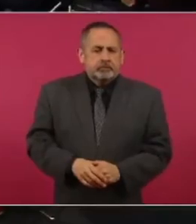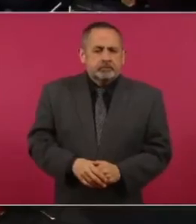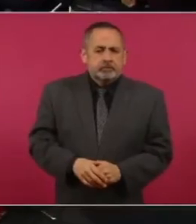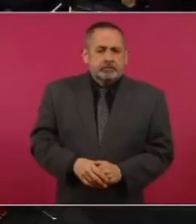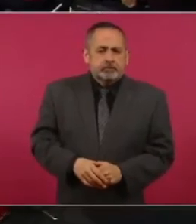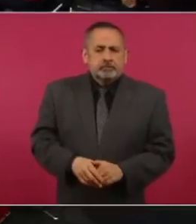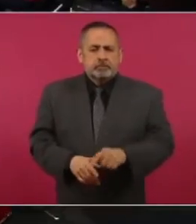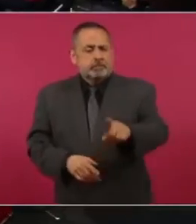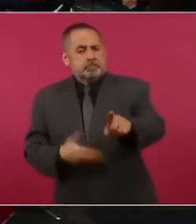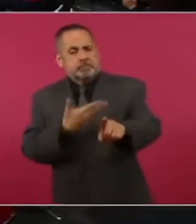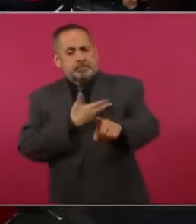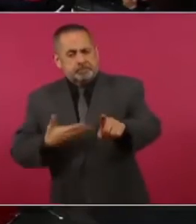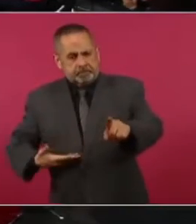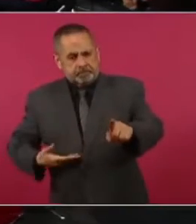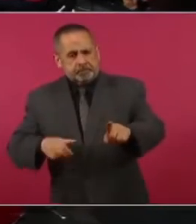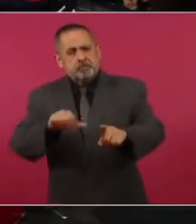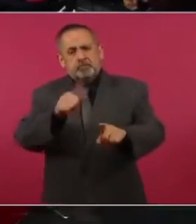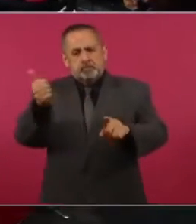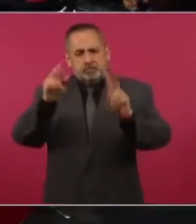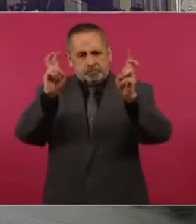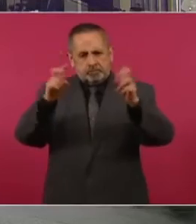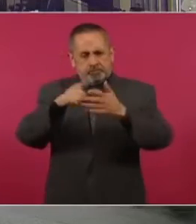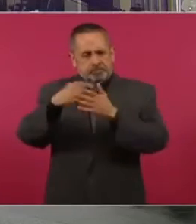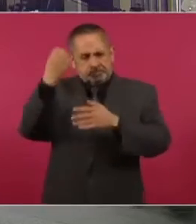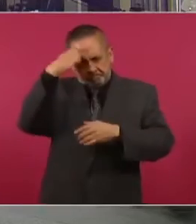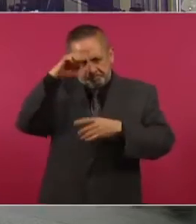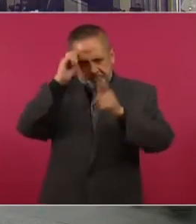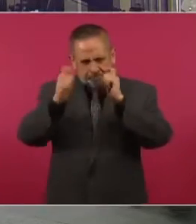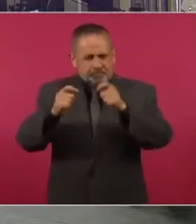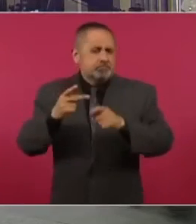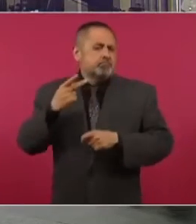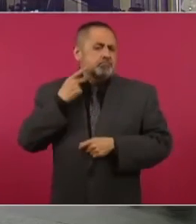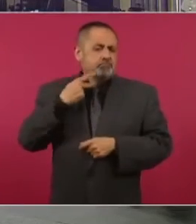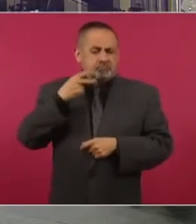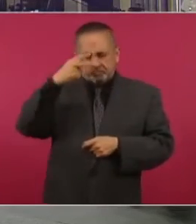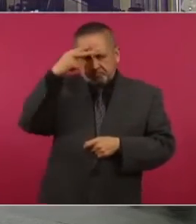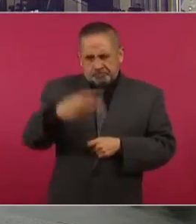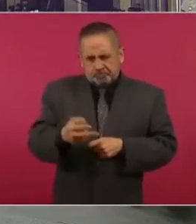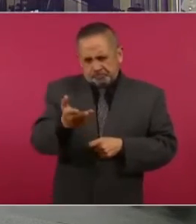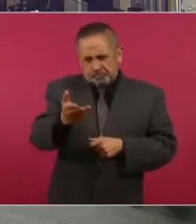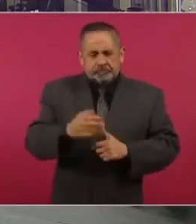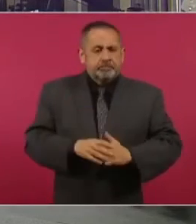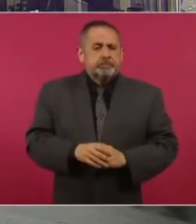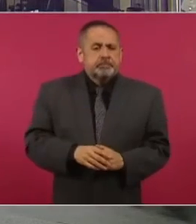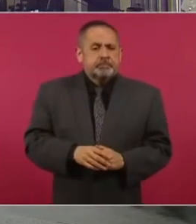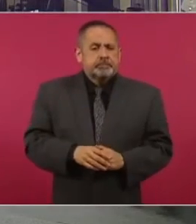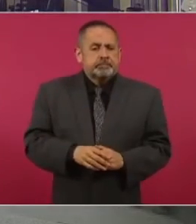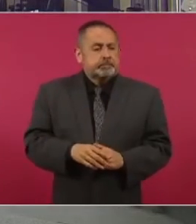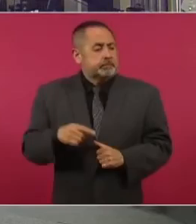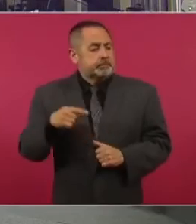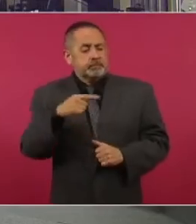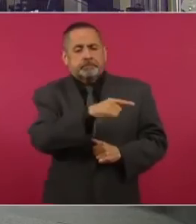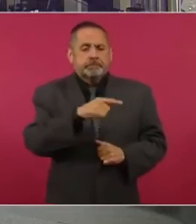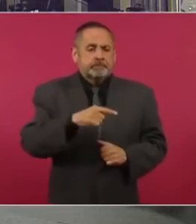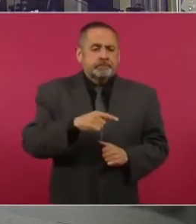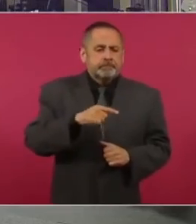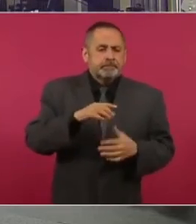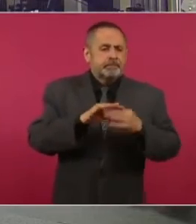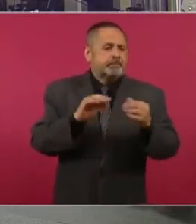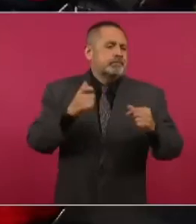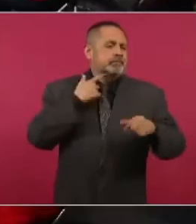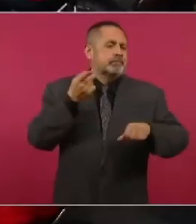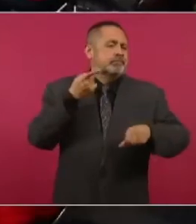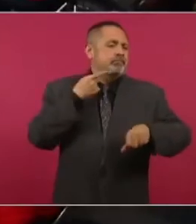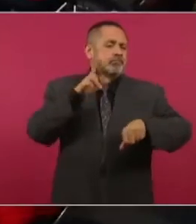tema y aprovechando su experiencia y conocimiento de la política mexicana, estas declaraciones del señor Beitia, ex procurador